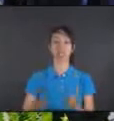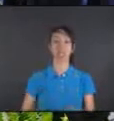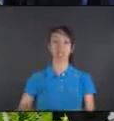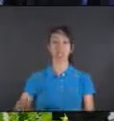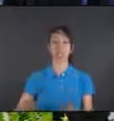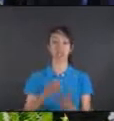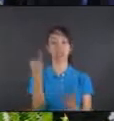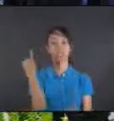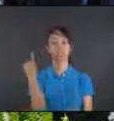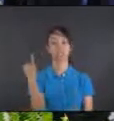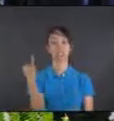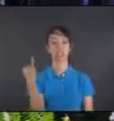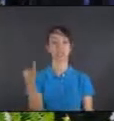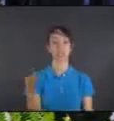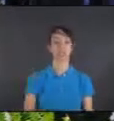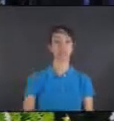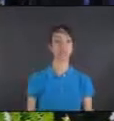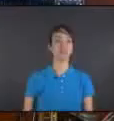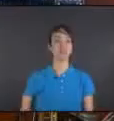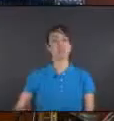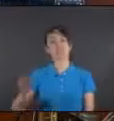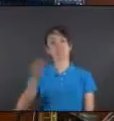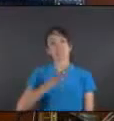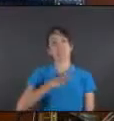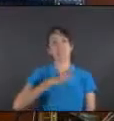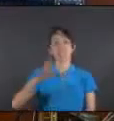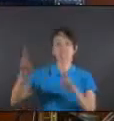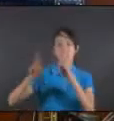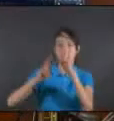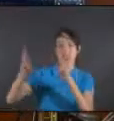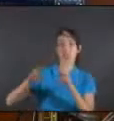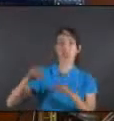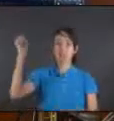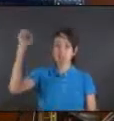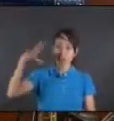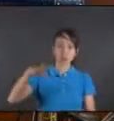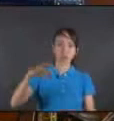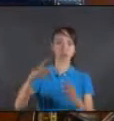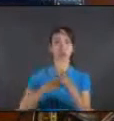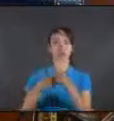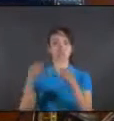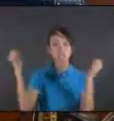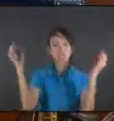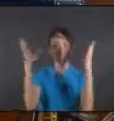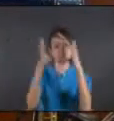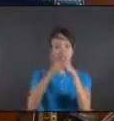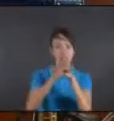que religiosamente se cumplen. Como por ejemplo, hacer injusticias.